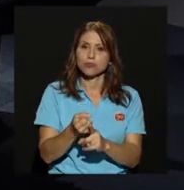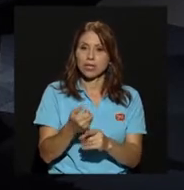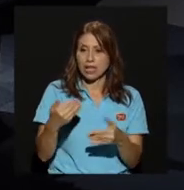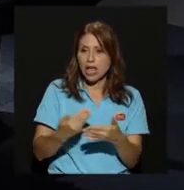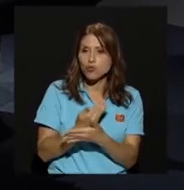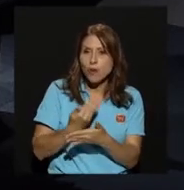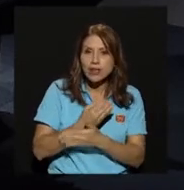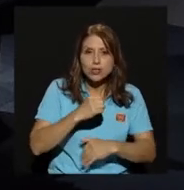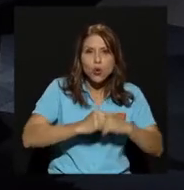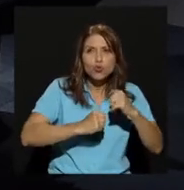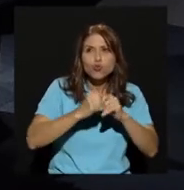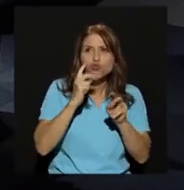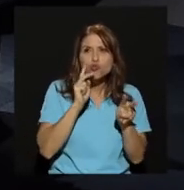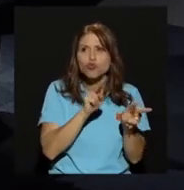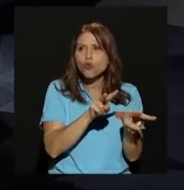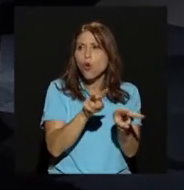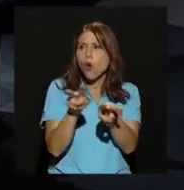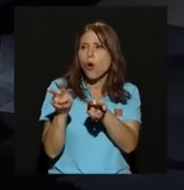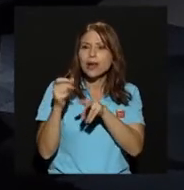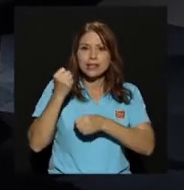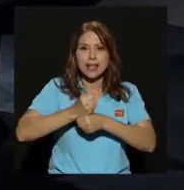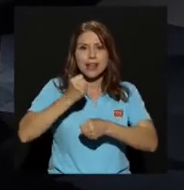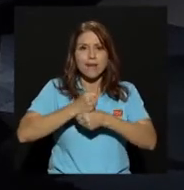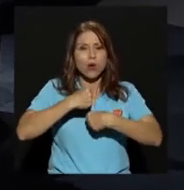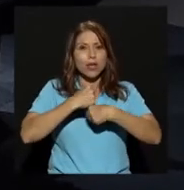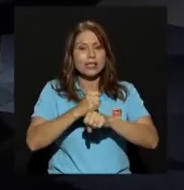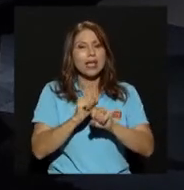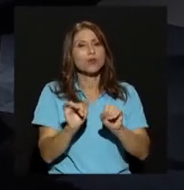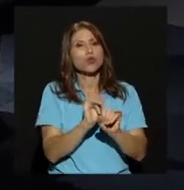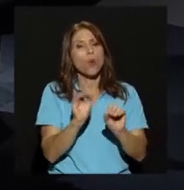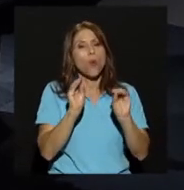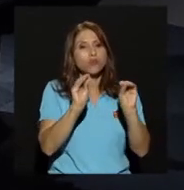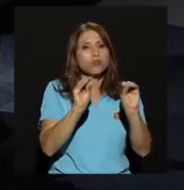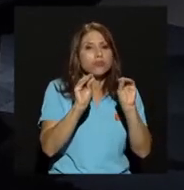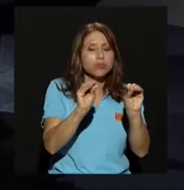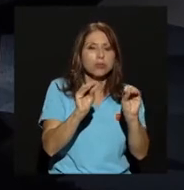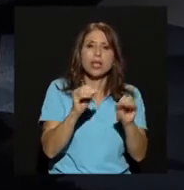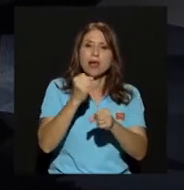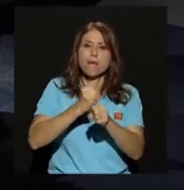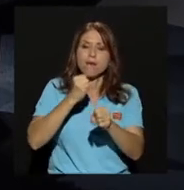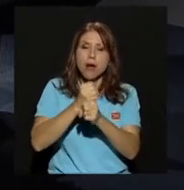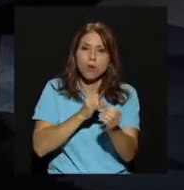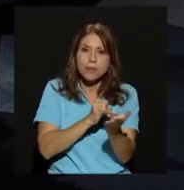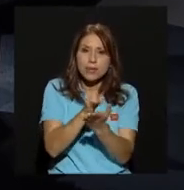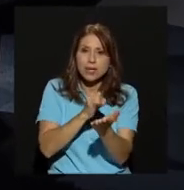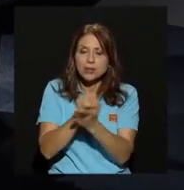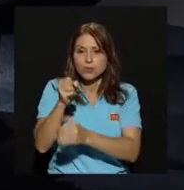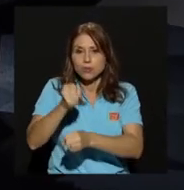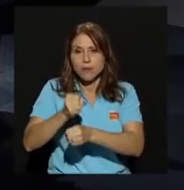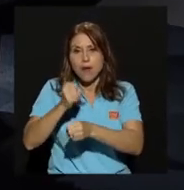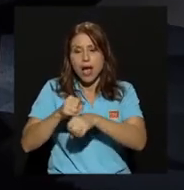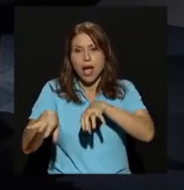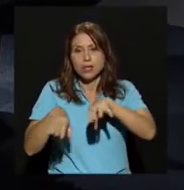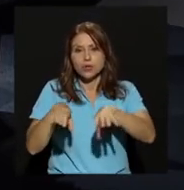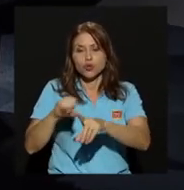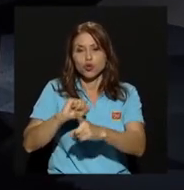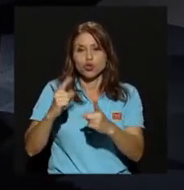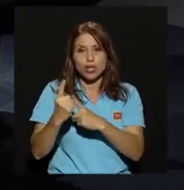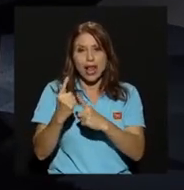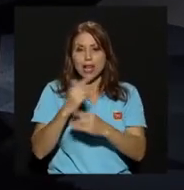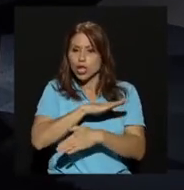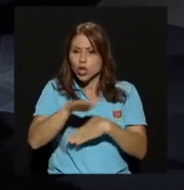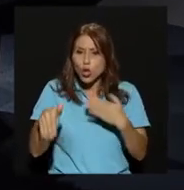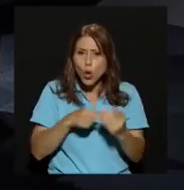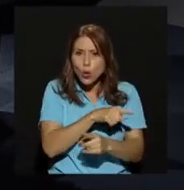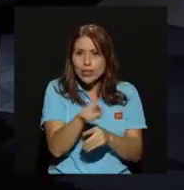nuevas construcciones, el trabajo que hacemos en la docencia, el trabajo que hacemos en investigación, la acción social, ha sido posible